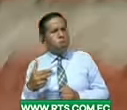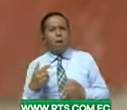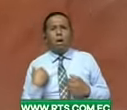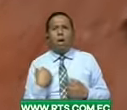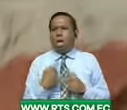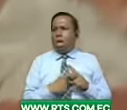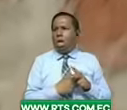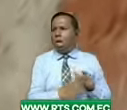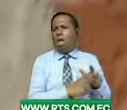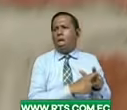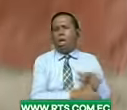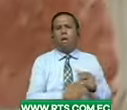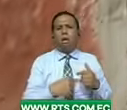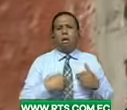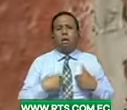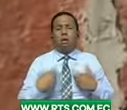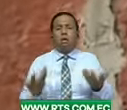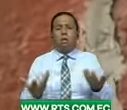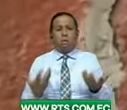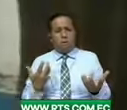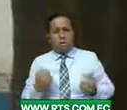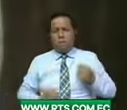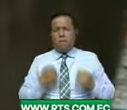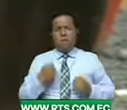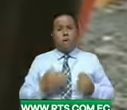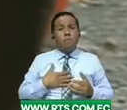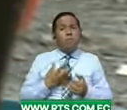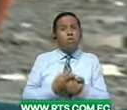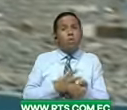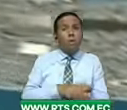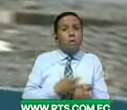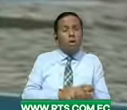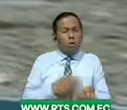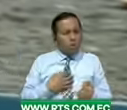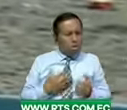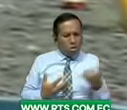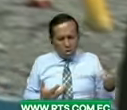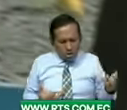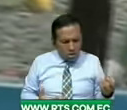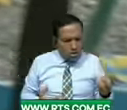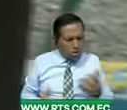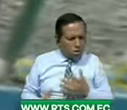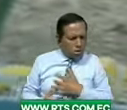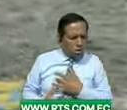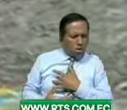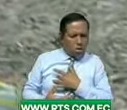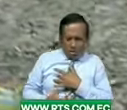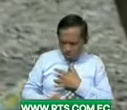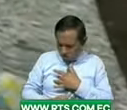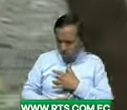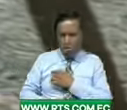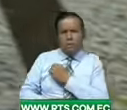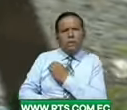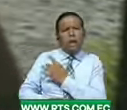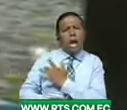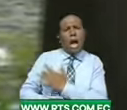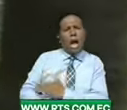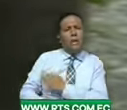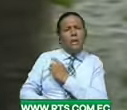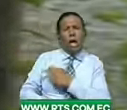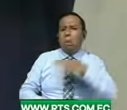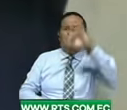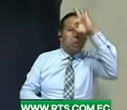si nada, a correr a ayudarlo, que le había pasado a mi sobrinita. Ahí fue que yo ya sentí que me rodaba la sangre. No sabía que ya